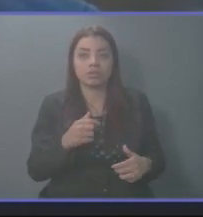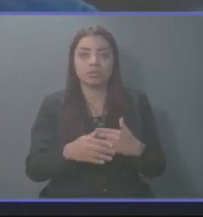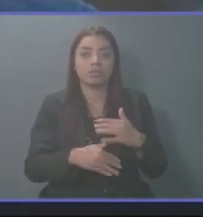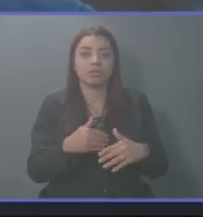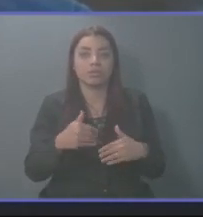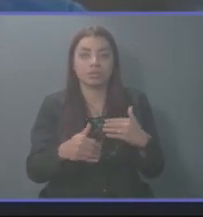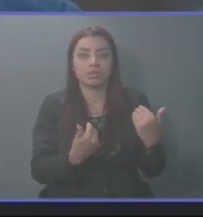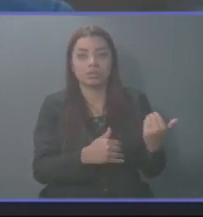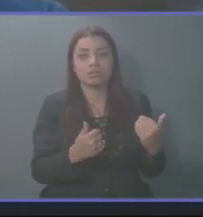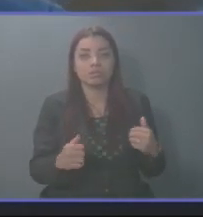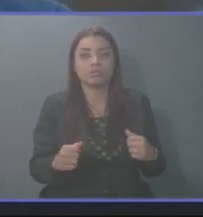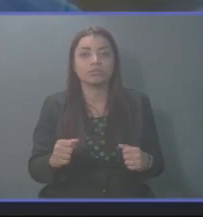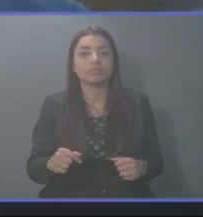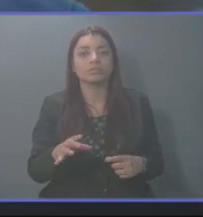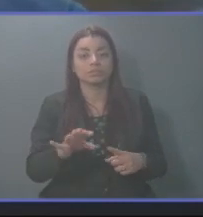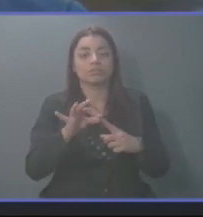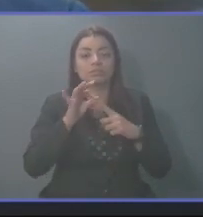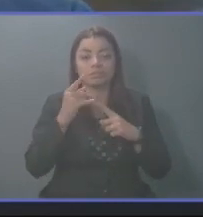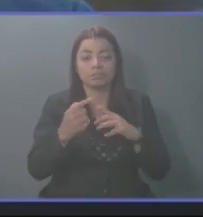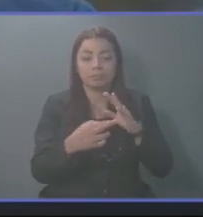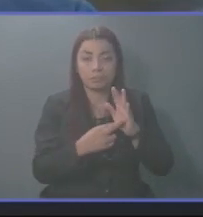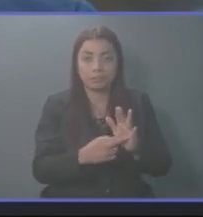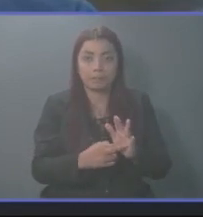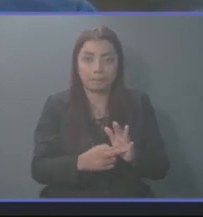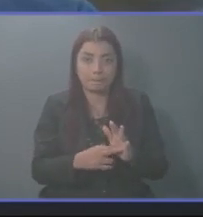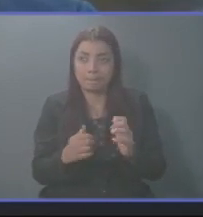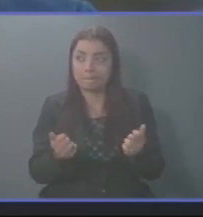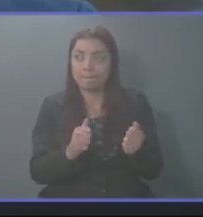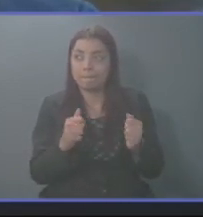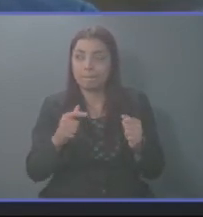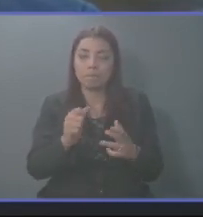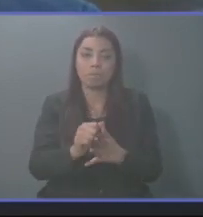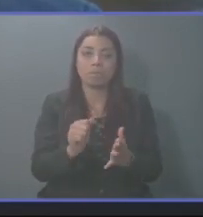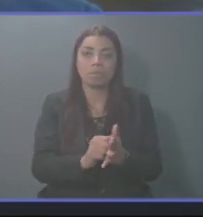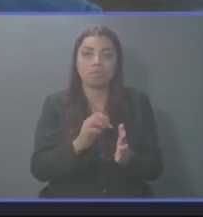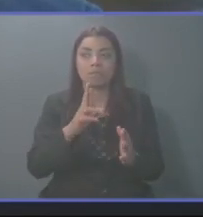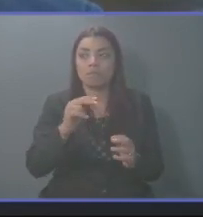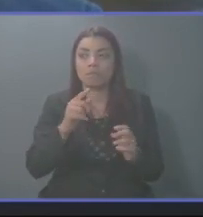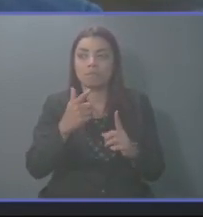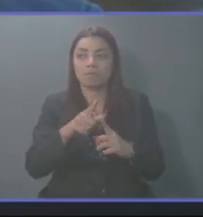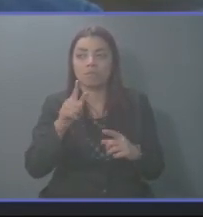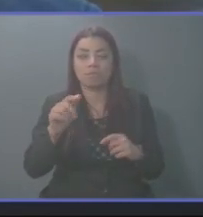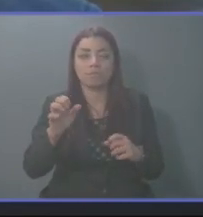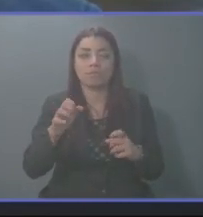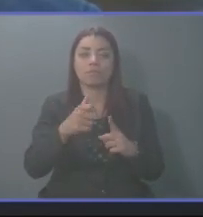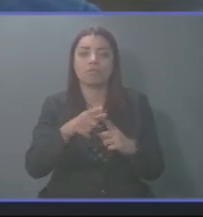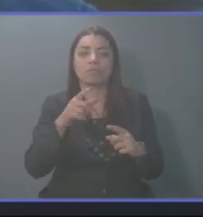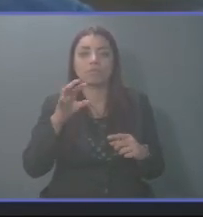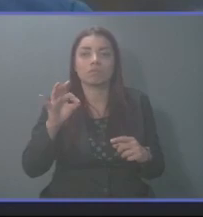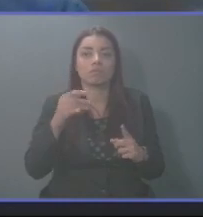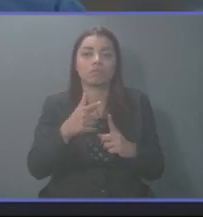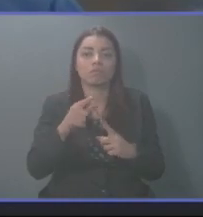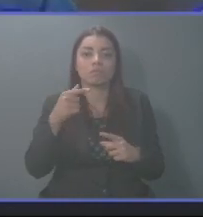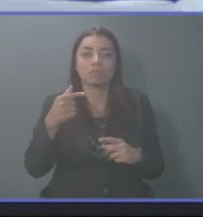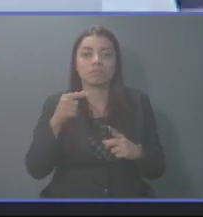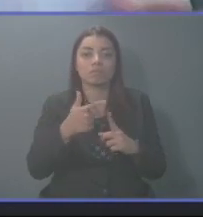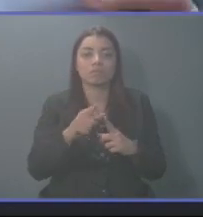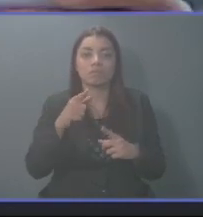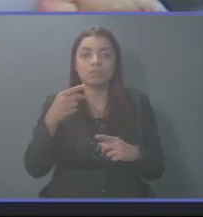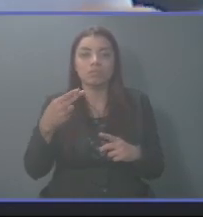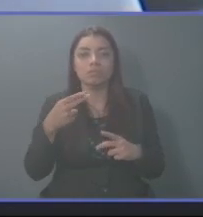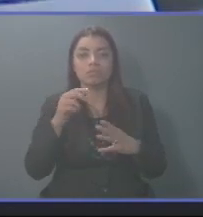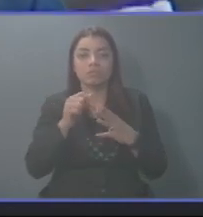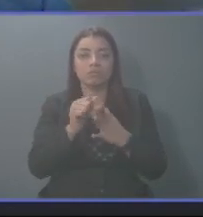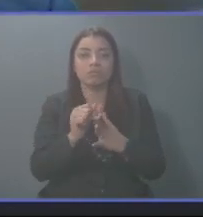procedimiento de elección y selección de representantes a que hace relación los artículos E, F, G y H de este